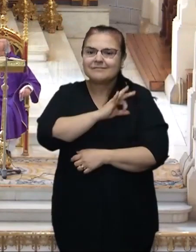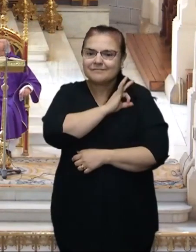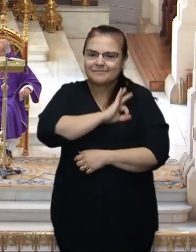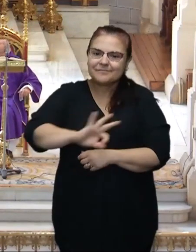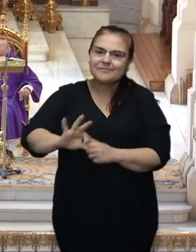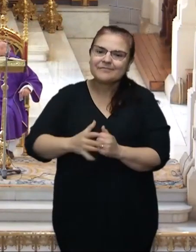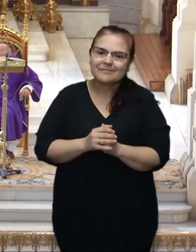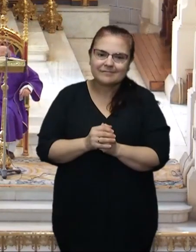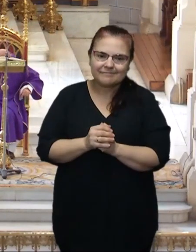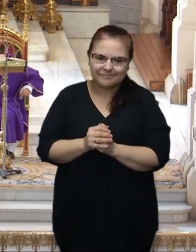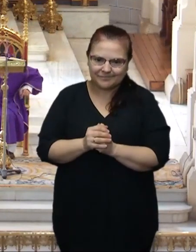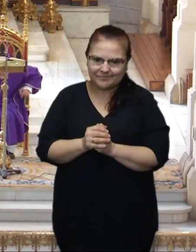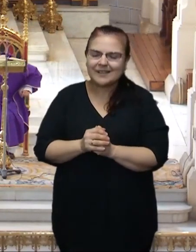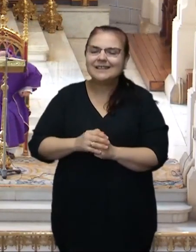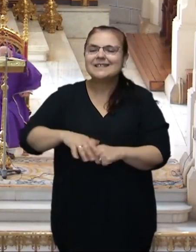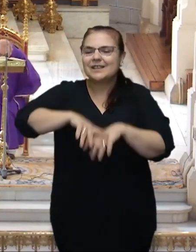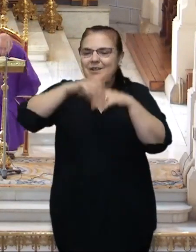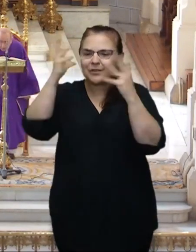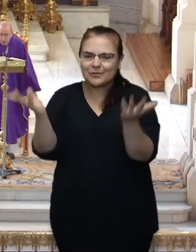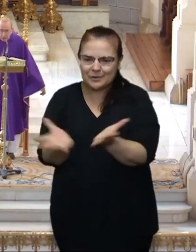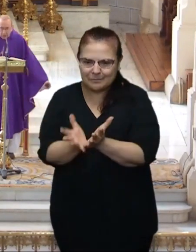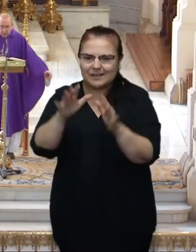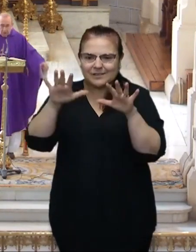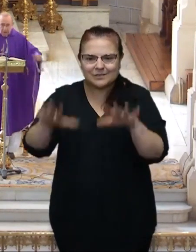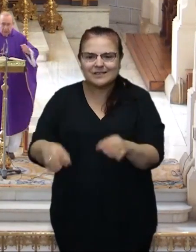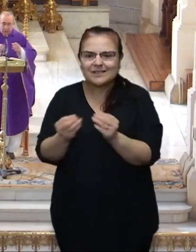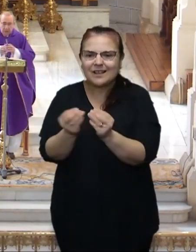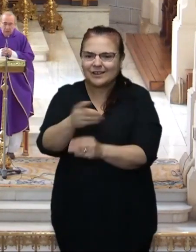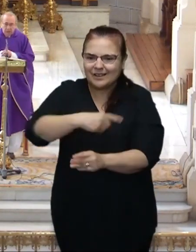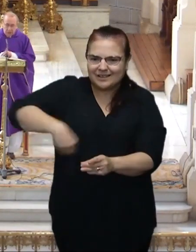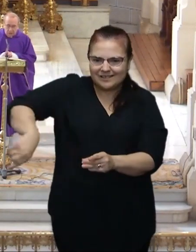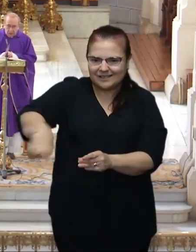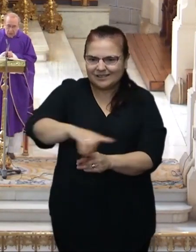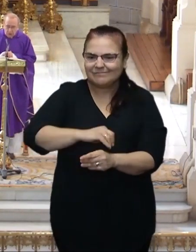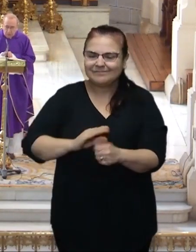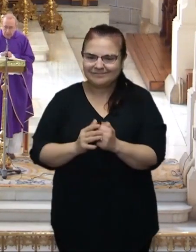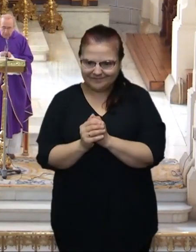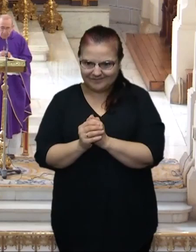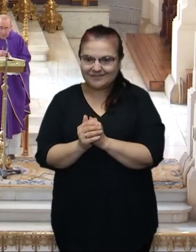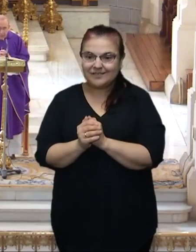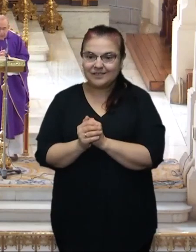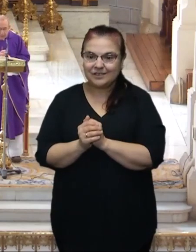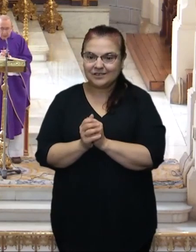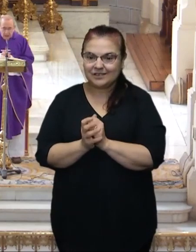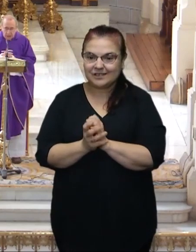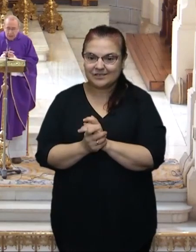del universo está con nosotros. Nuestro alcázar es el Dios de Jacob.